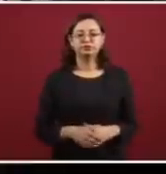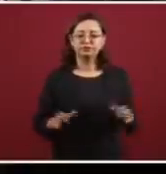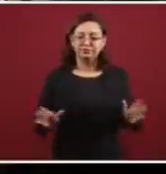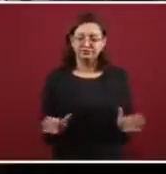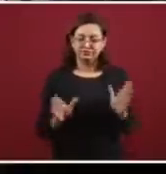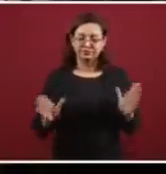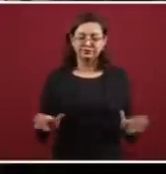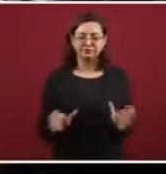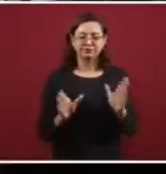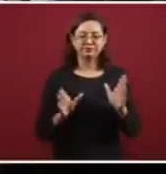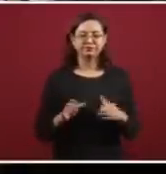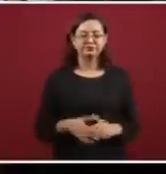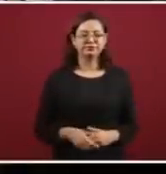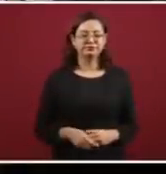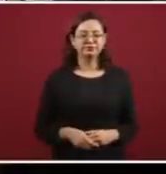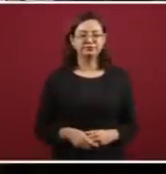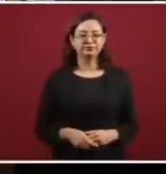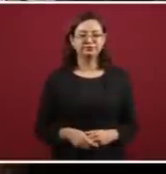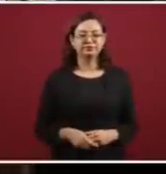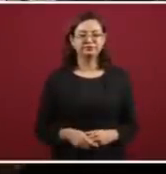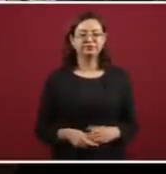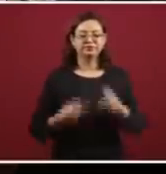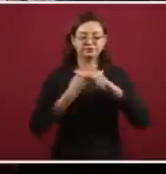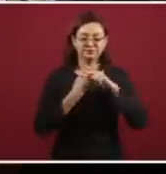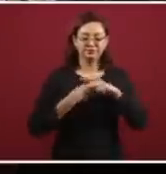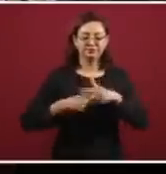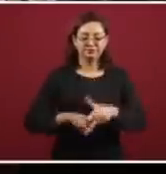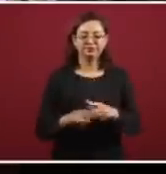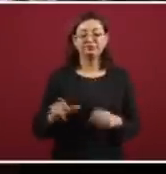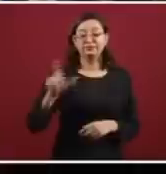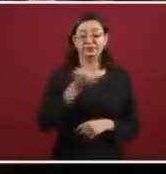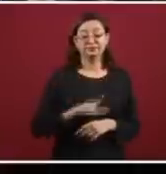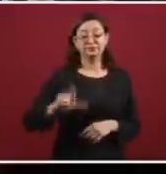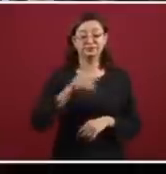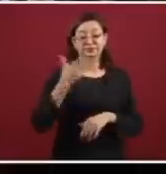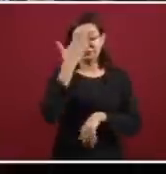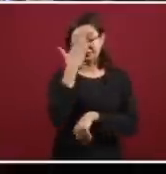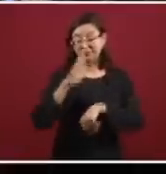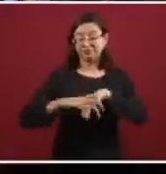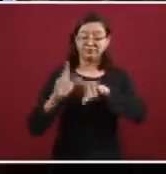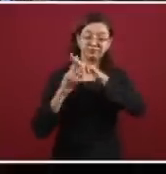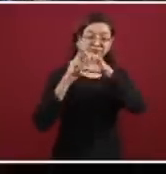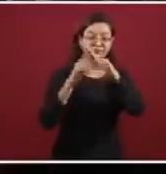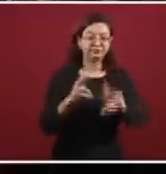¡Ánimo! Empezamos la semana de la revolución